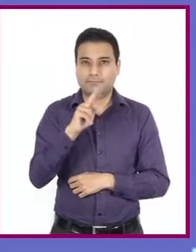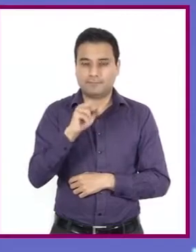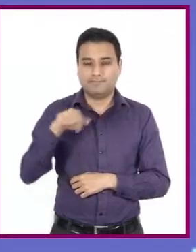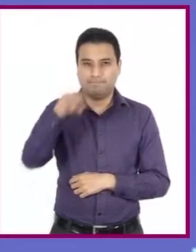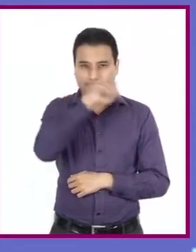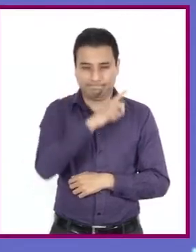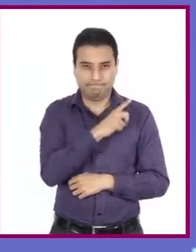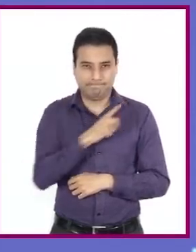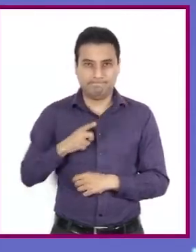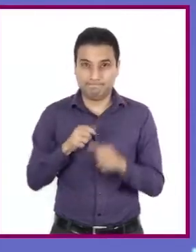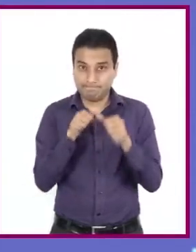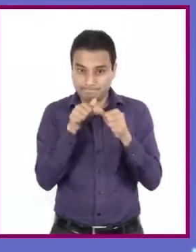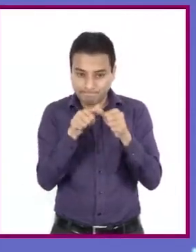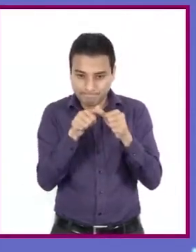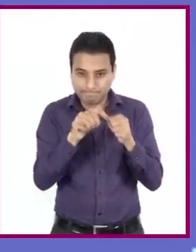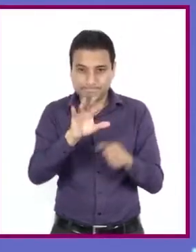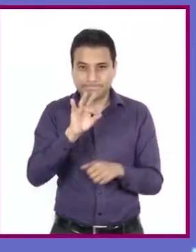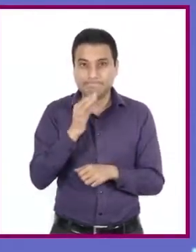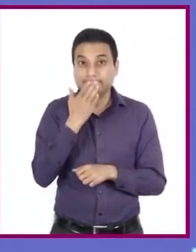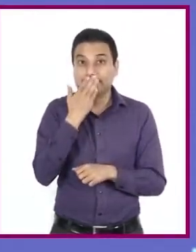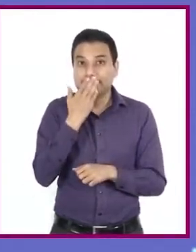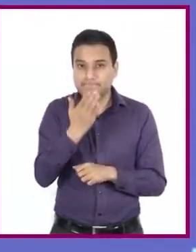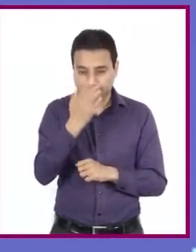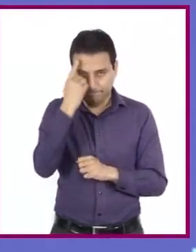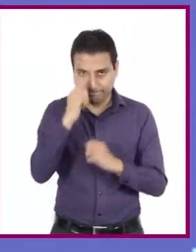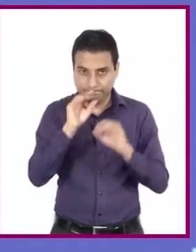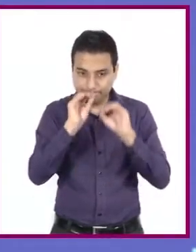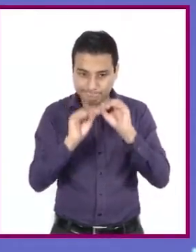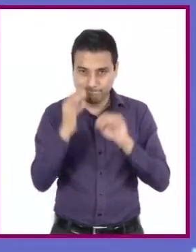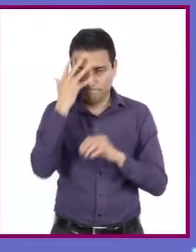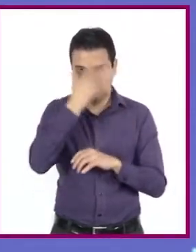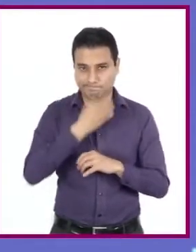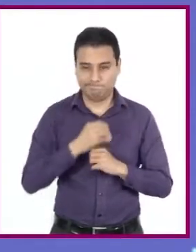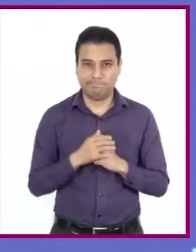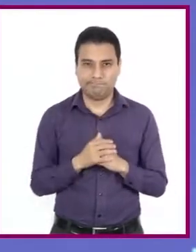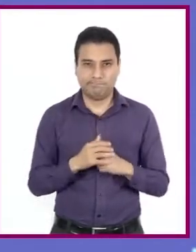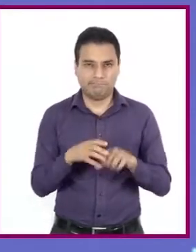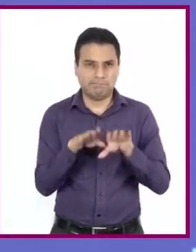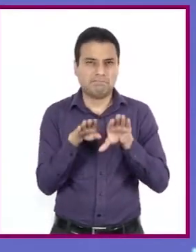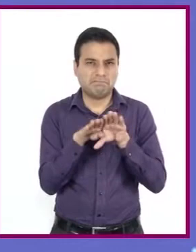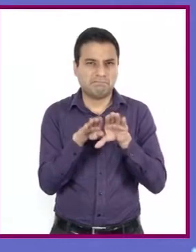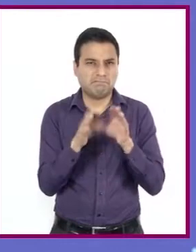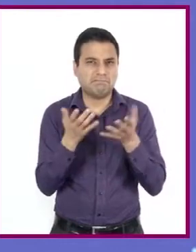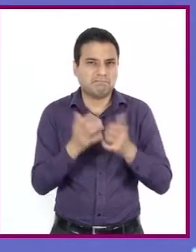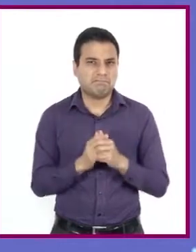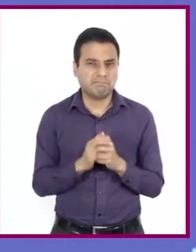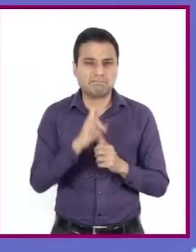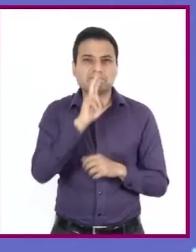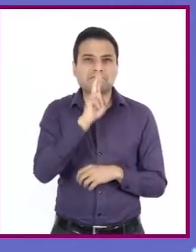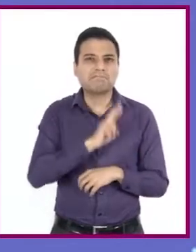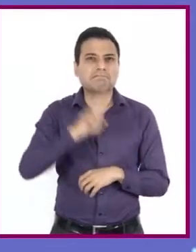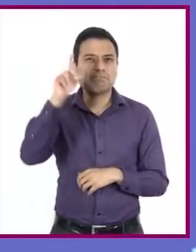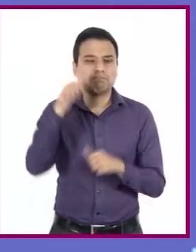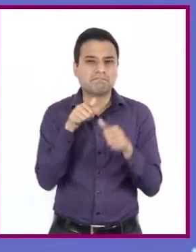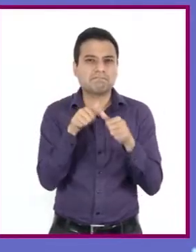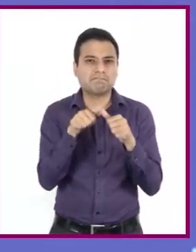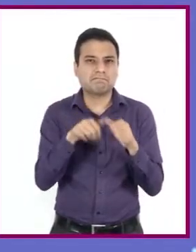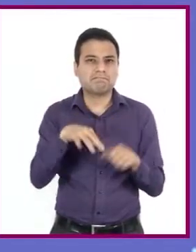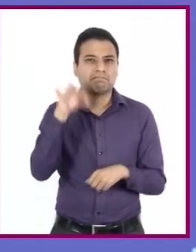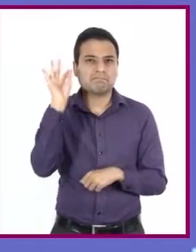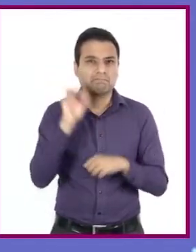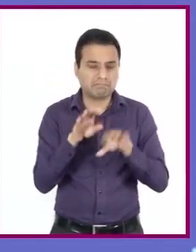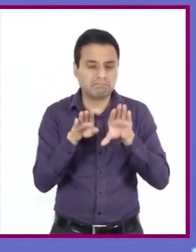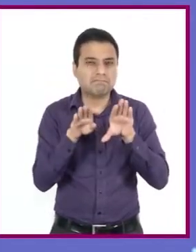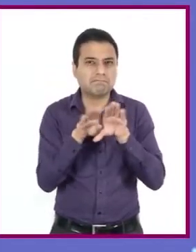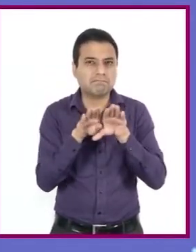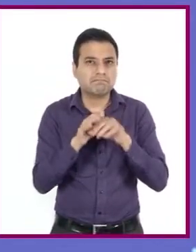letra que utilizarán en sus creaciones poéticas. Pero ¿cómo van a reconocer la mejor fuente tipográfica si no